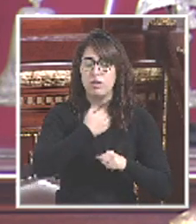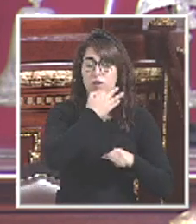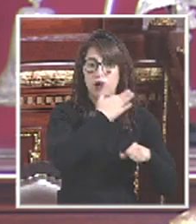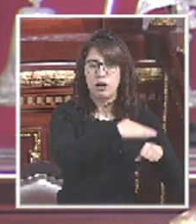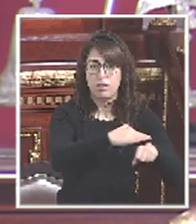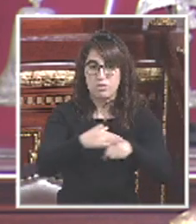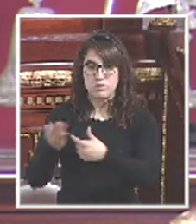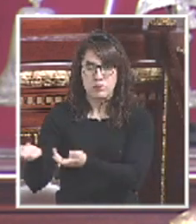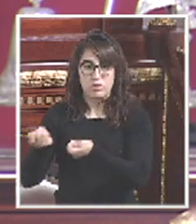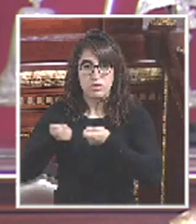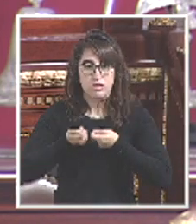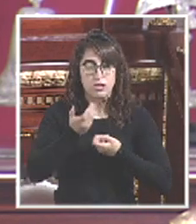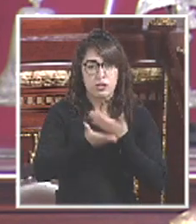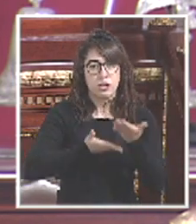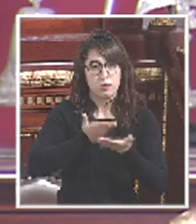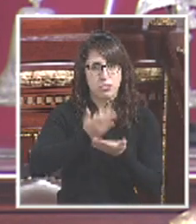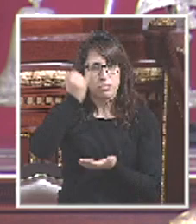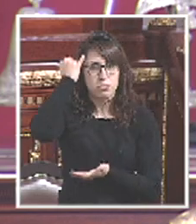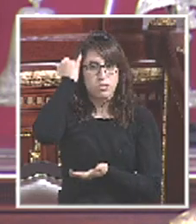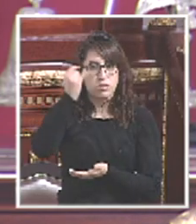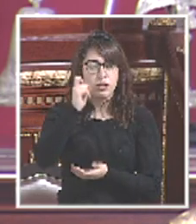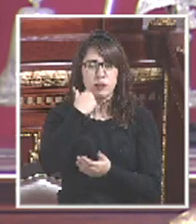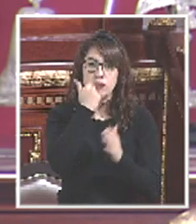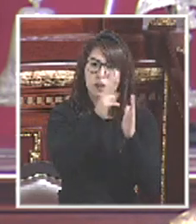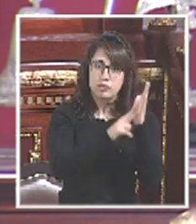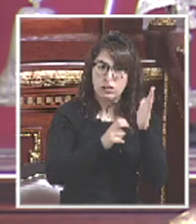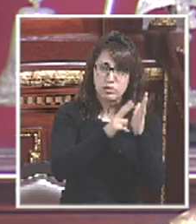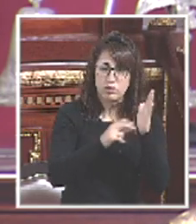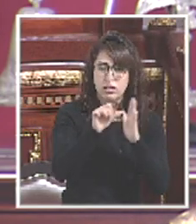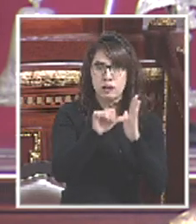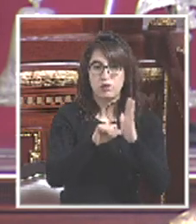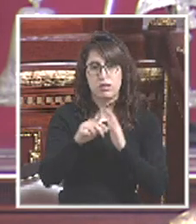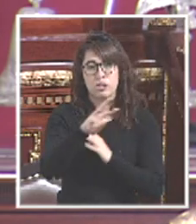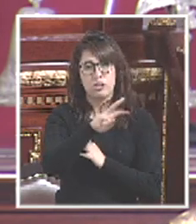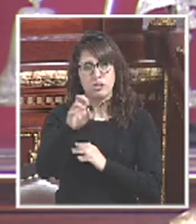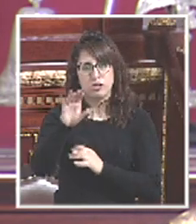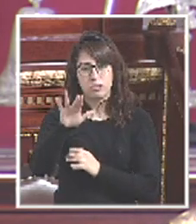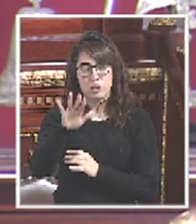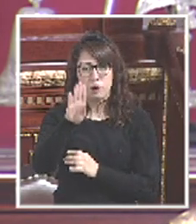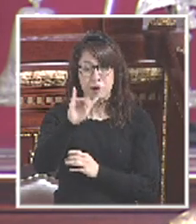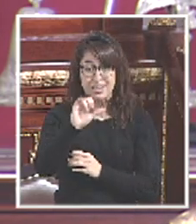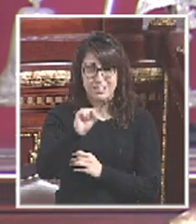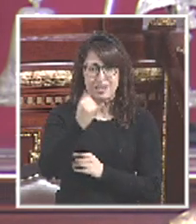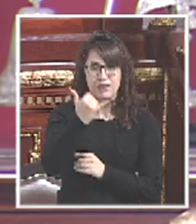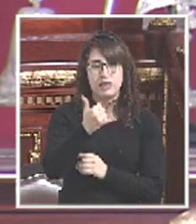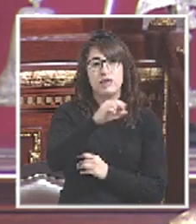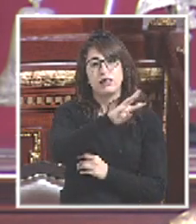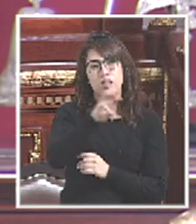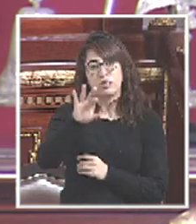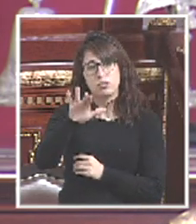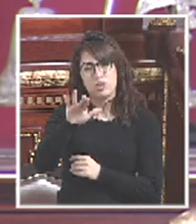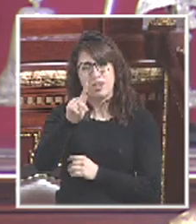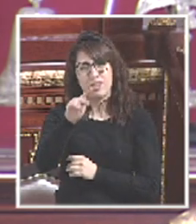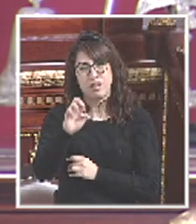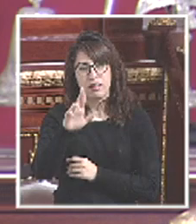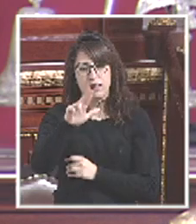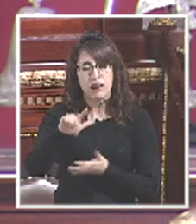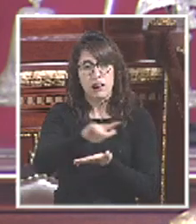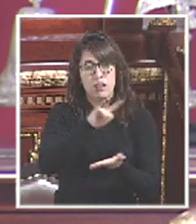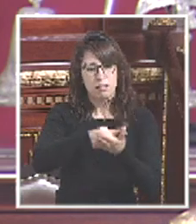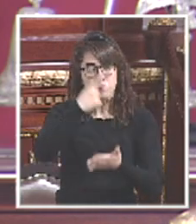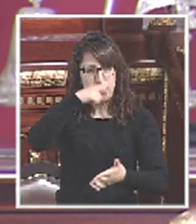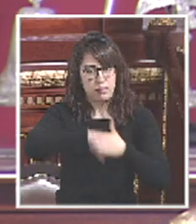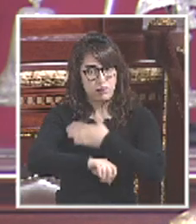una iniciativa con proyecto de decreto por el que se reforman los artículos 350 bis y 350 ter del Código Penal para el Distrito